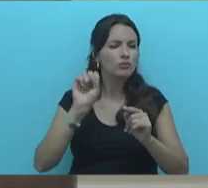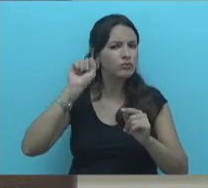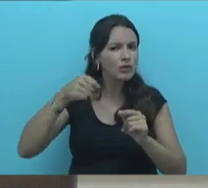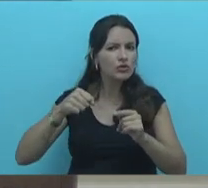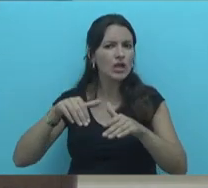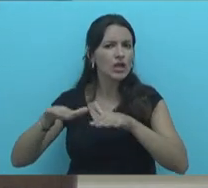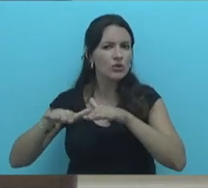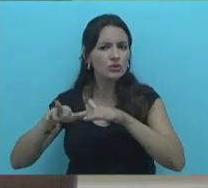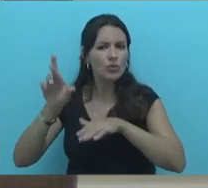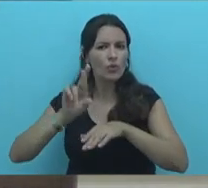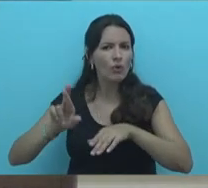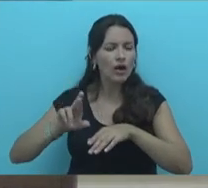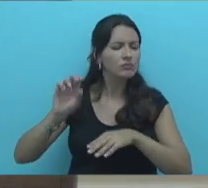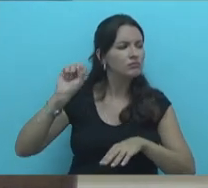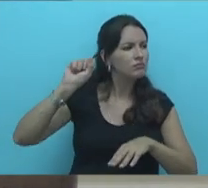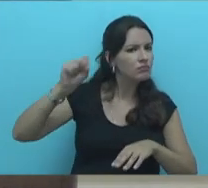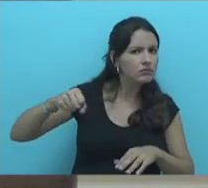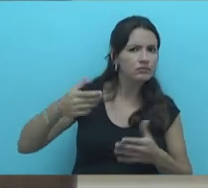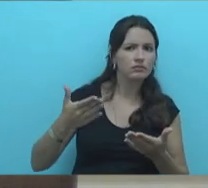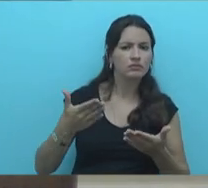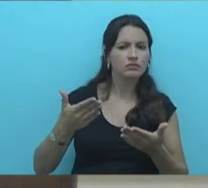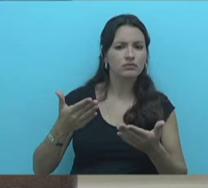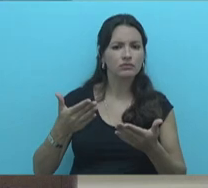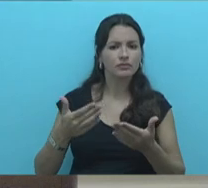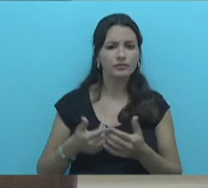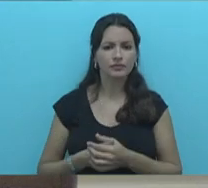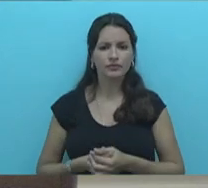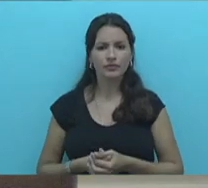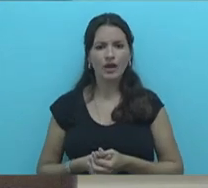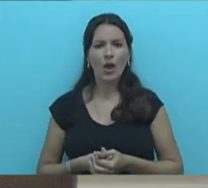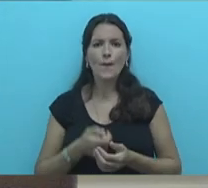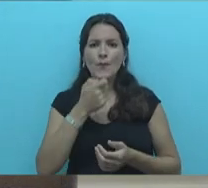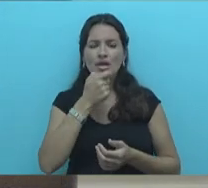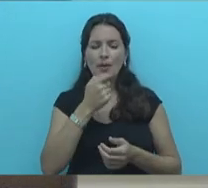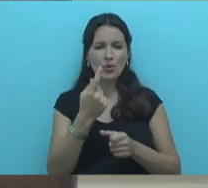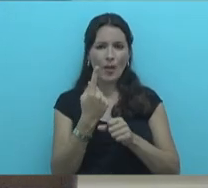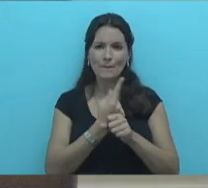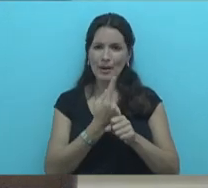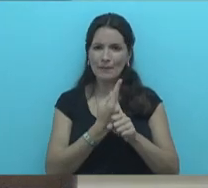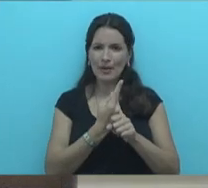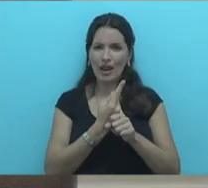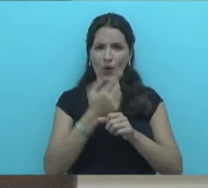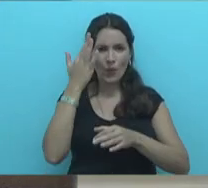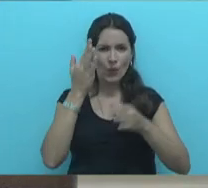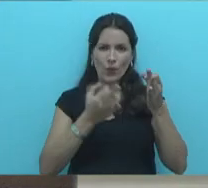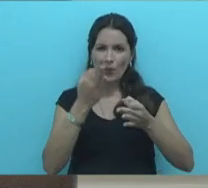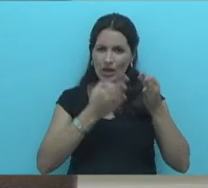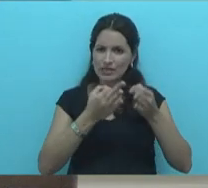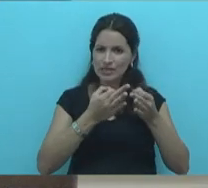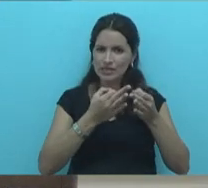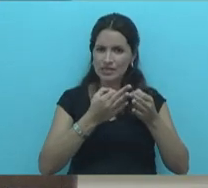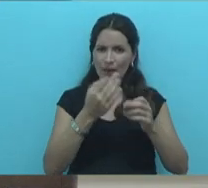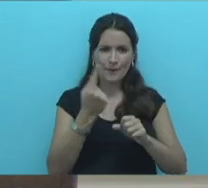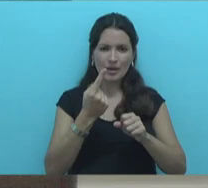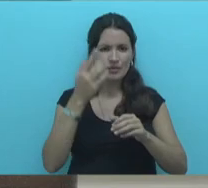Empieza esto, qué sé yo, el juez Filoco, que fue el primero que hubo en la primera semana